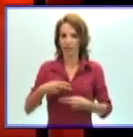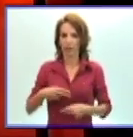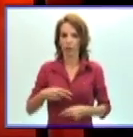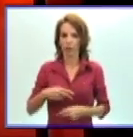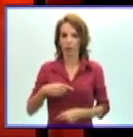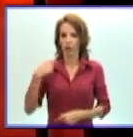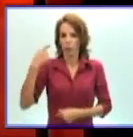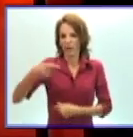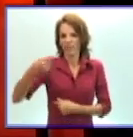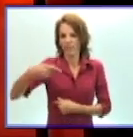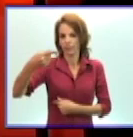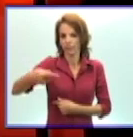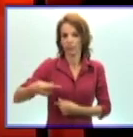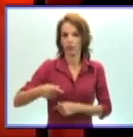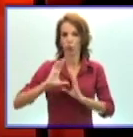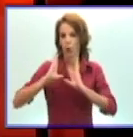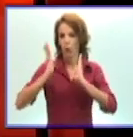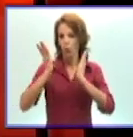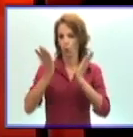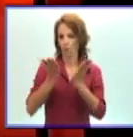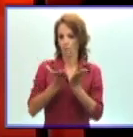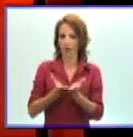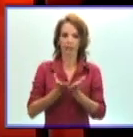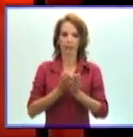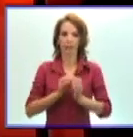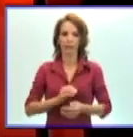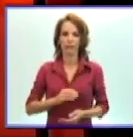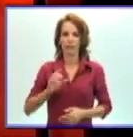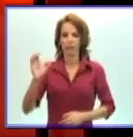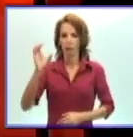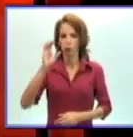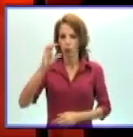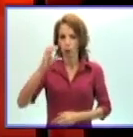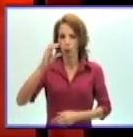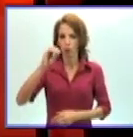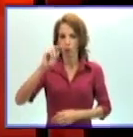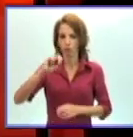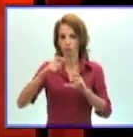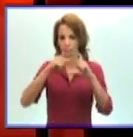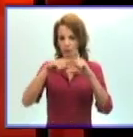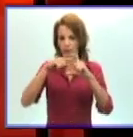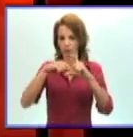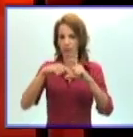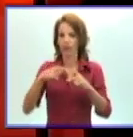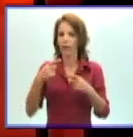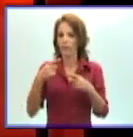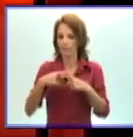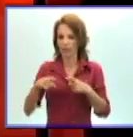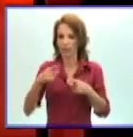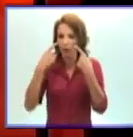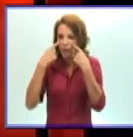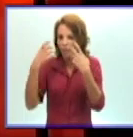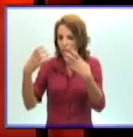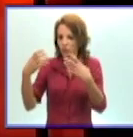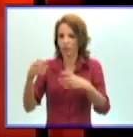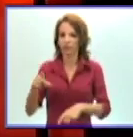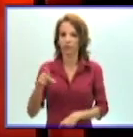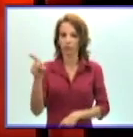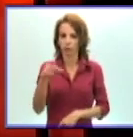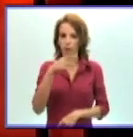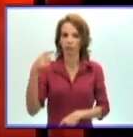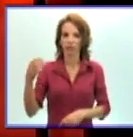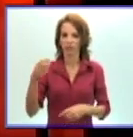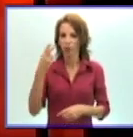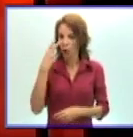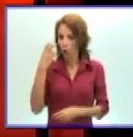sistematización completa de todos los contenidos, pero importante que ustedes conozcan que esta